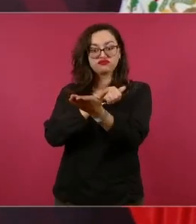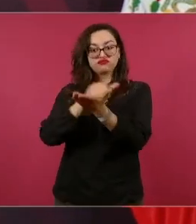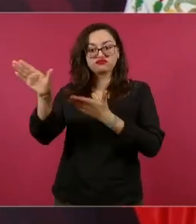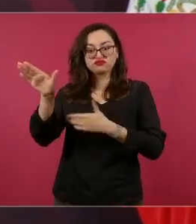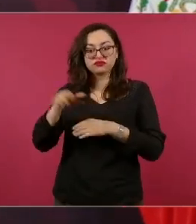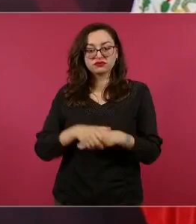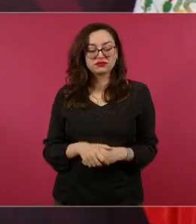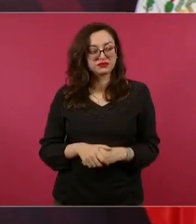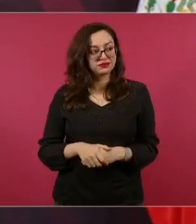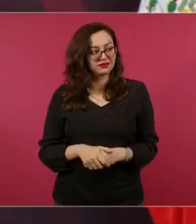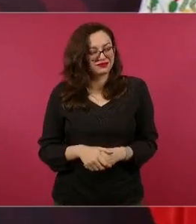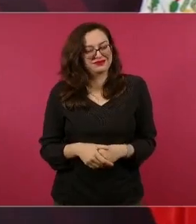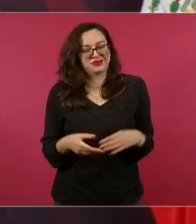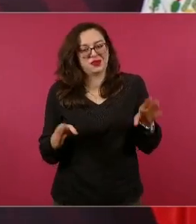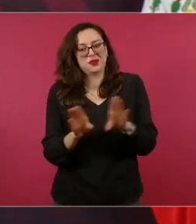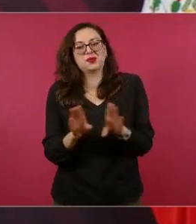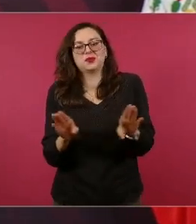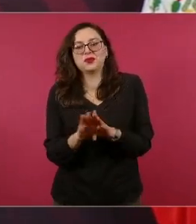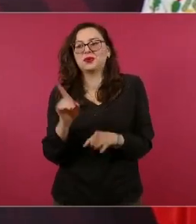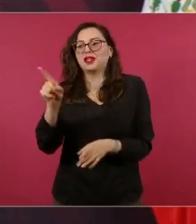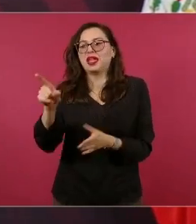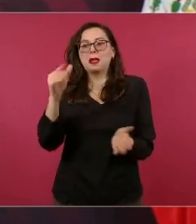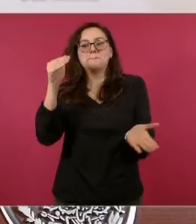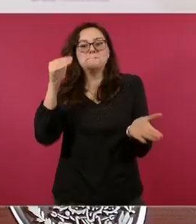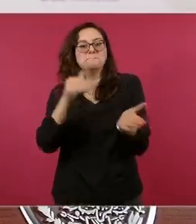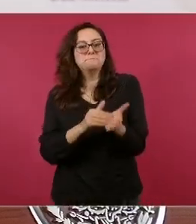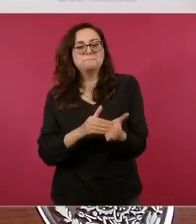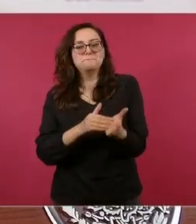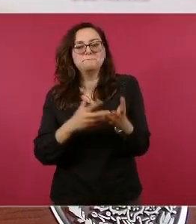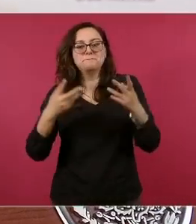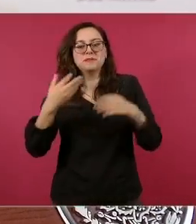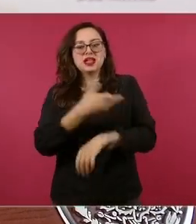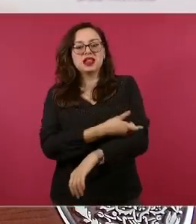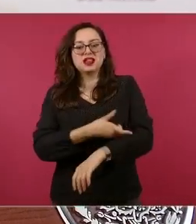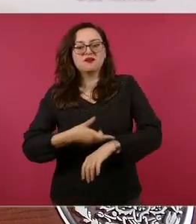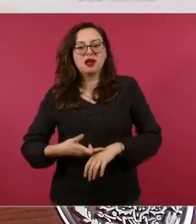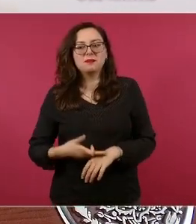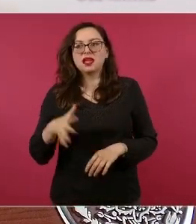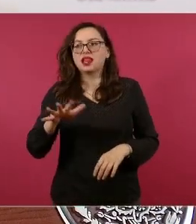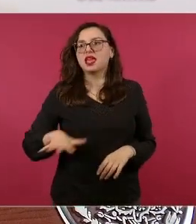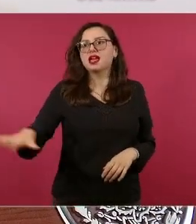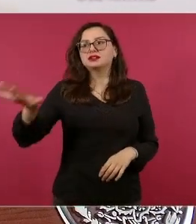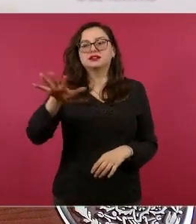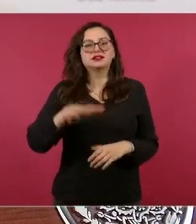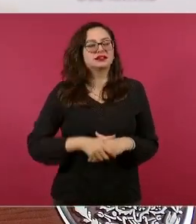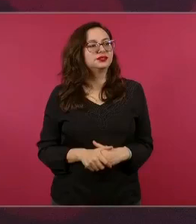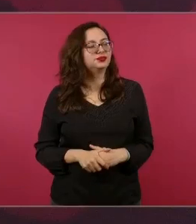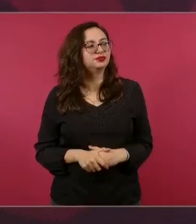1,000 familias. Entonces, a él se le hace muy fácil, ¿no?